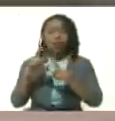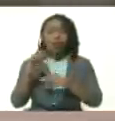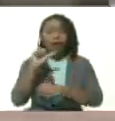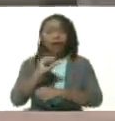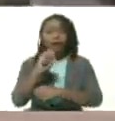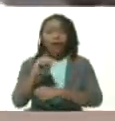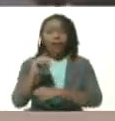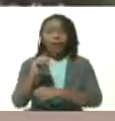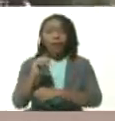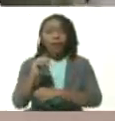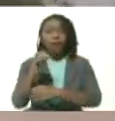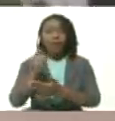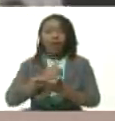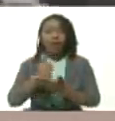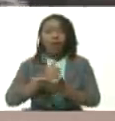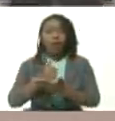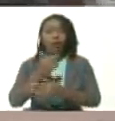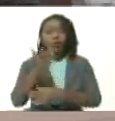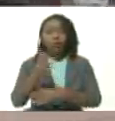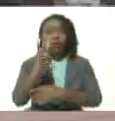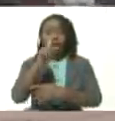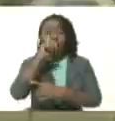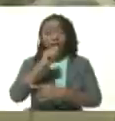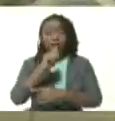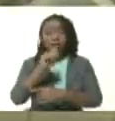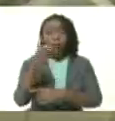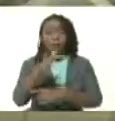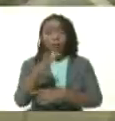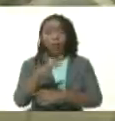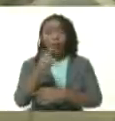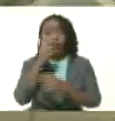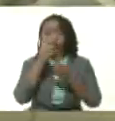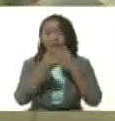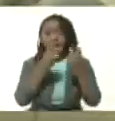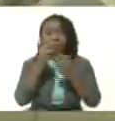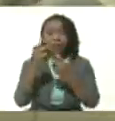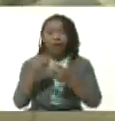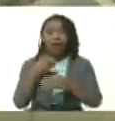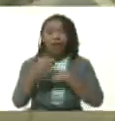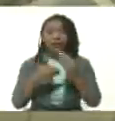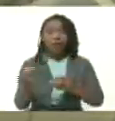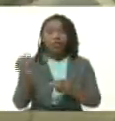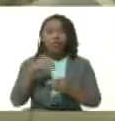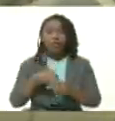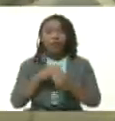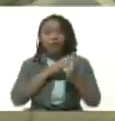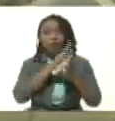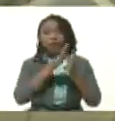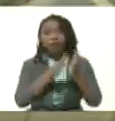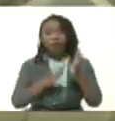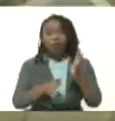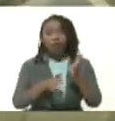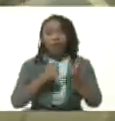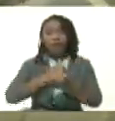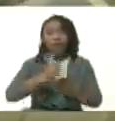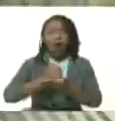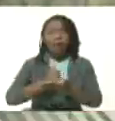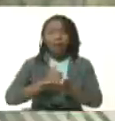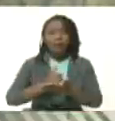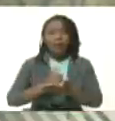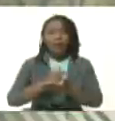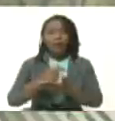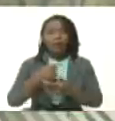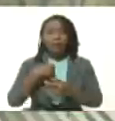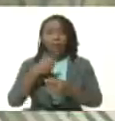Pharma, que usted hace 2 años exactamente con su visita relanzó dentro de la estructura del motor farmacéutico. Permítame retirarme